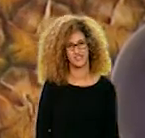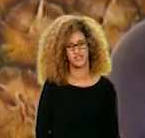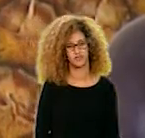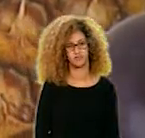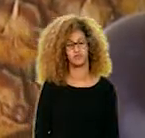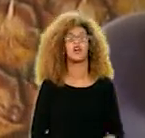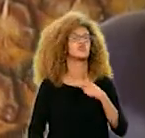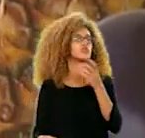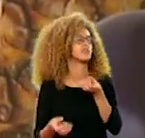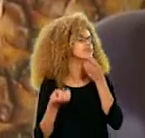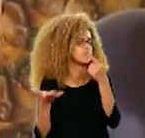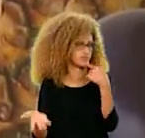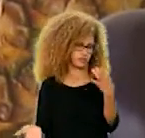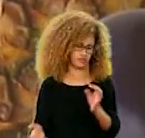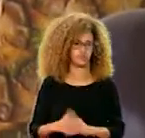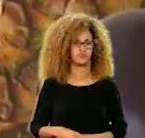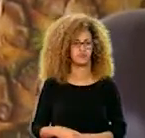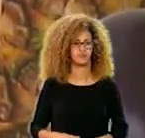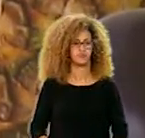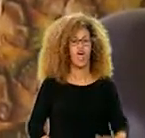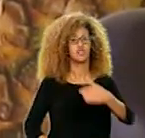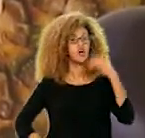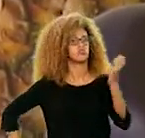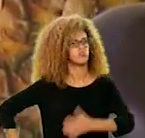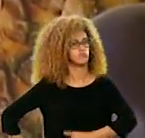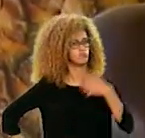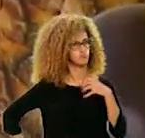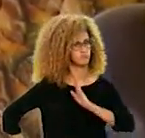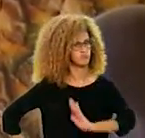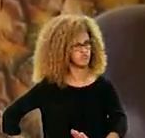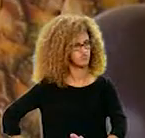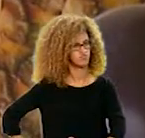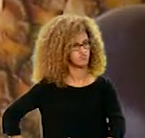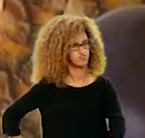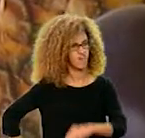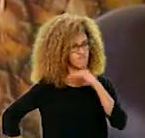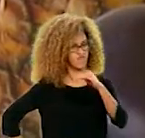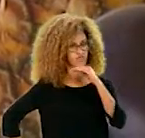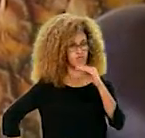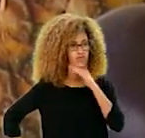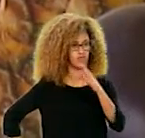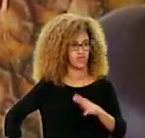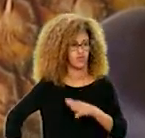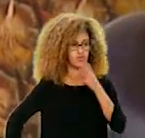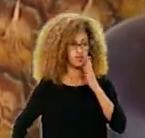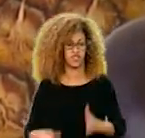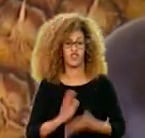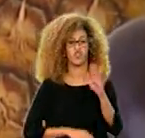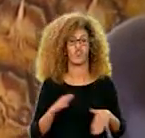He de confesar una cosa. Estoy muy cabreada. Y no solo porque el otro día fui a comprar aguacates y estaban